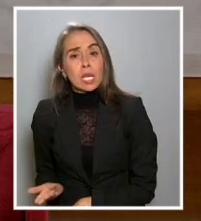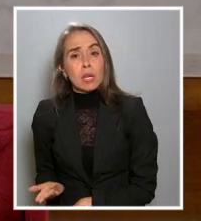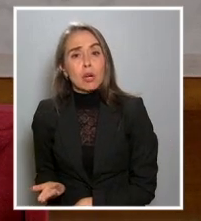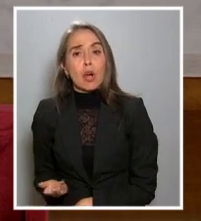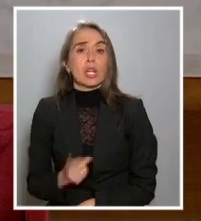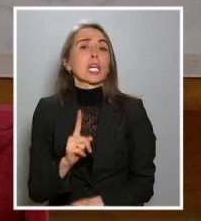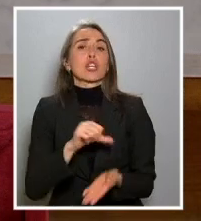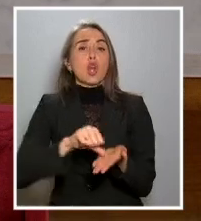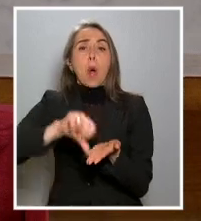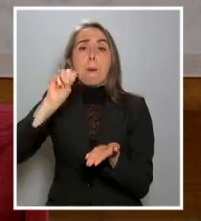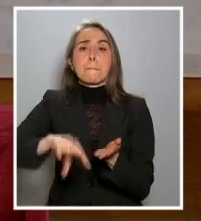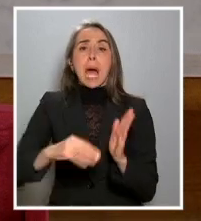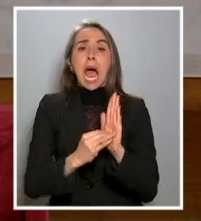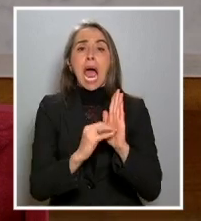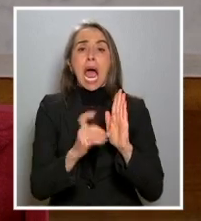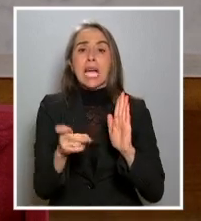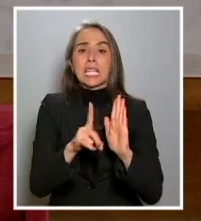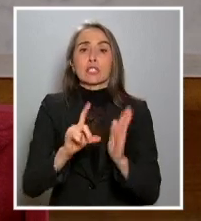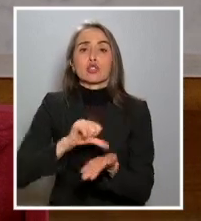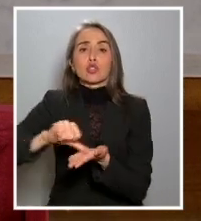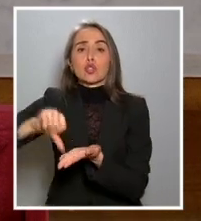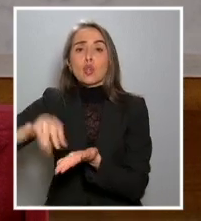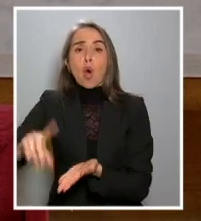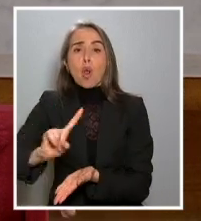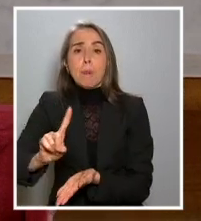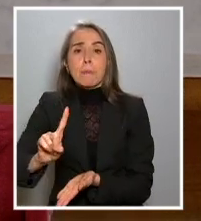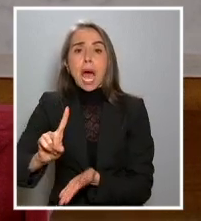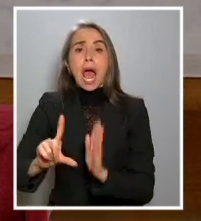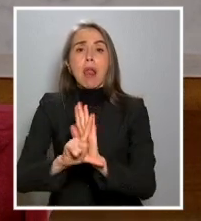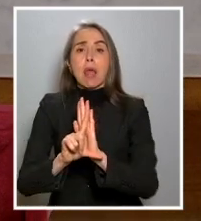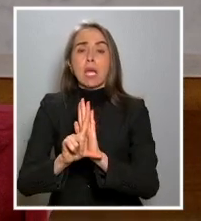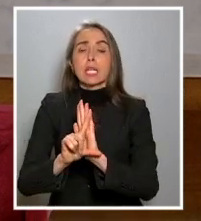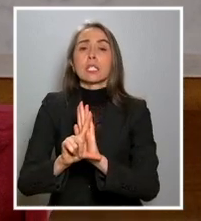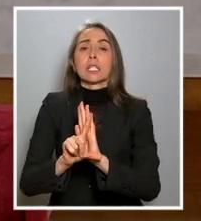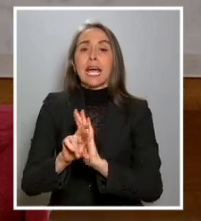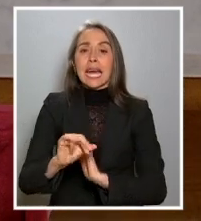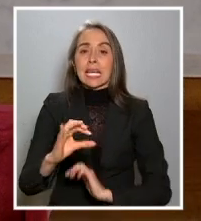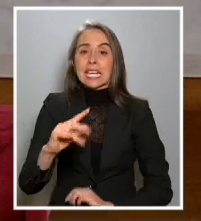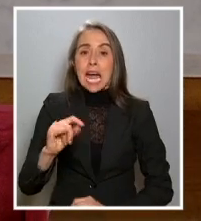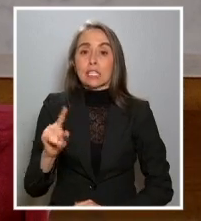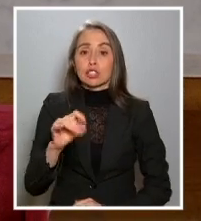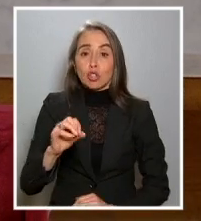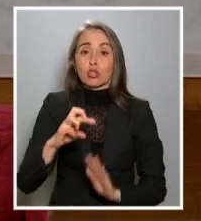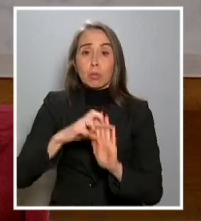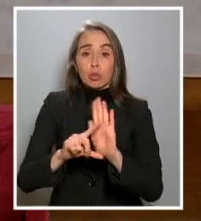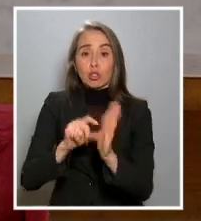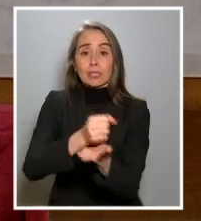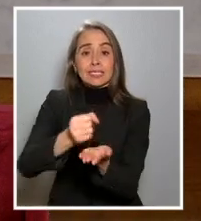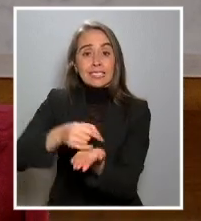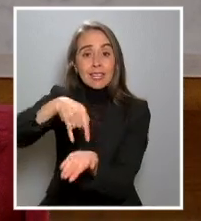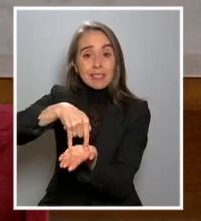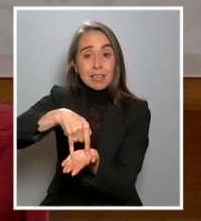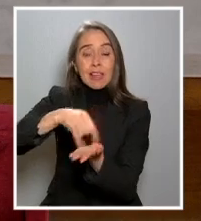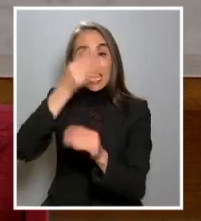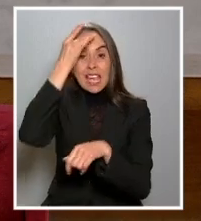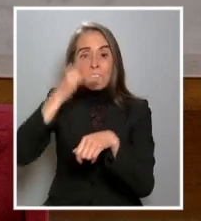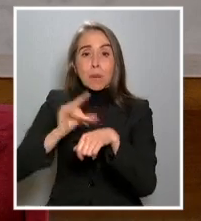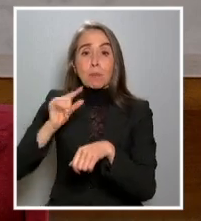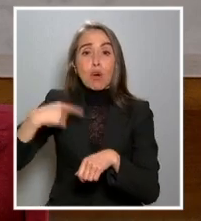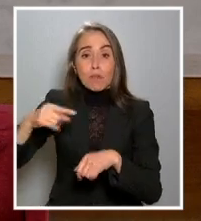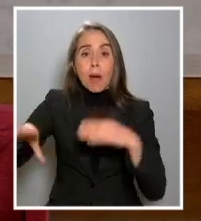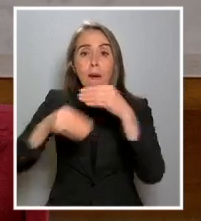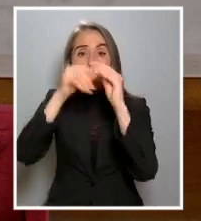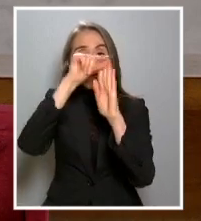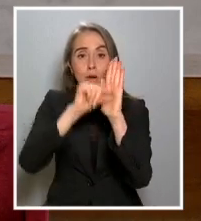esté cubierta por el GES o por la ley Ricarte Soto. Por eso, presentaremos indicaciones al proyecto de ley sobre enfermedades poco frecuentes para